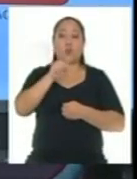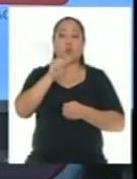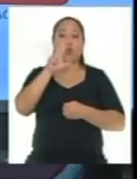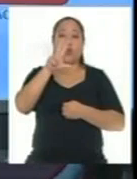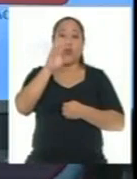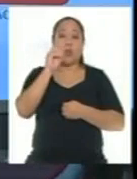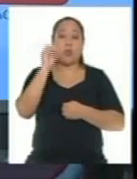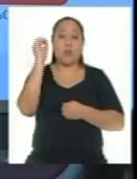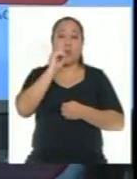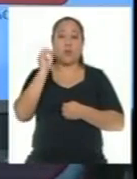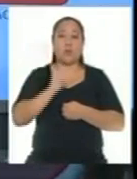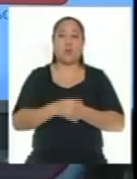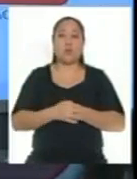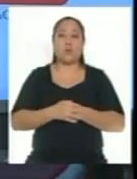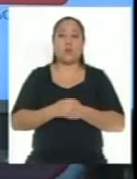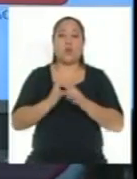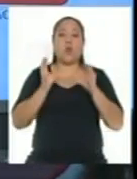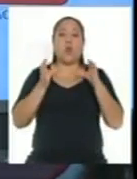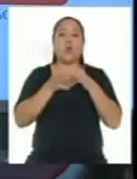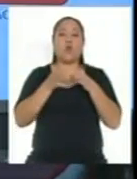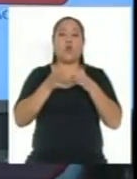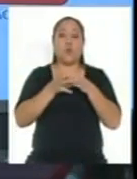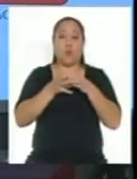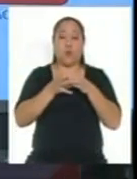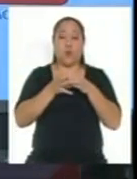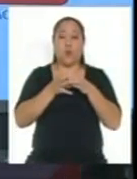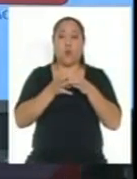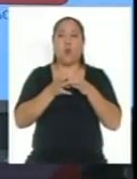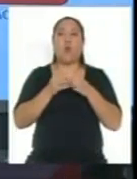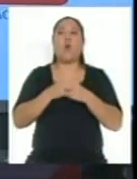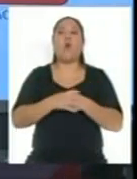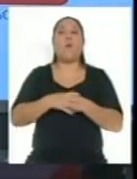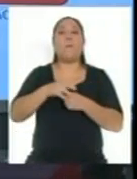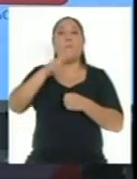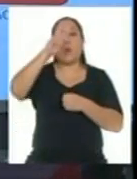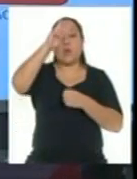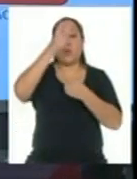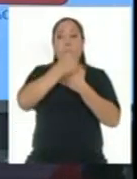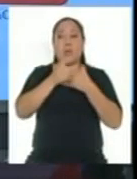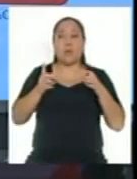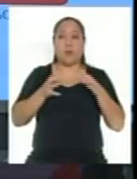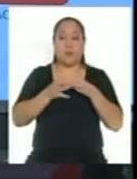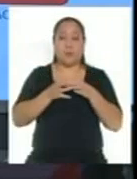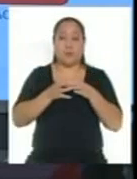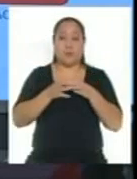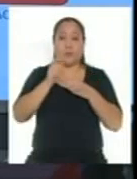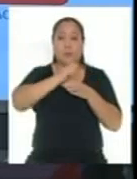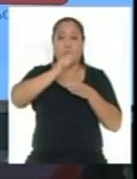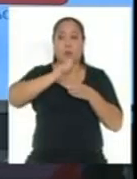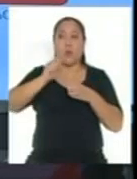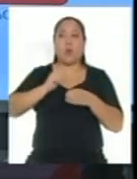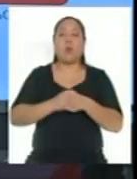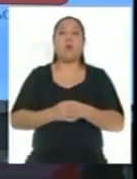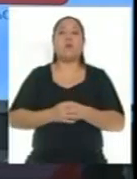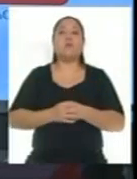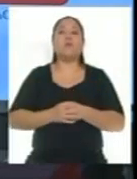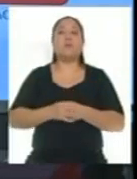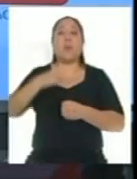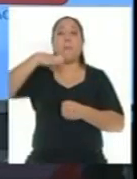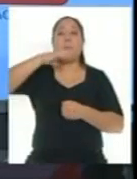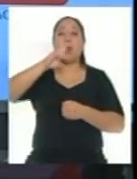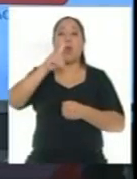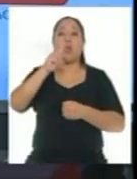42.30%. Partido Político Nacional Perú Libre. Candidato presidencial,